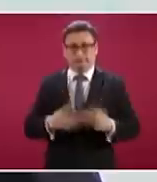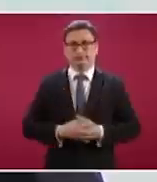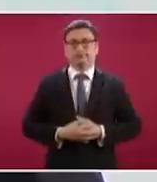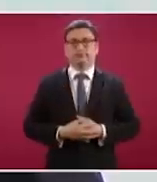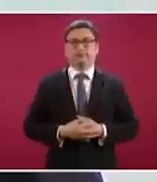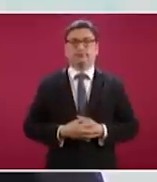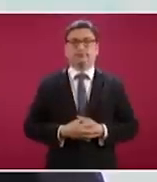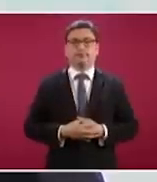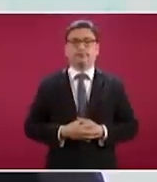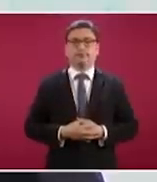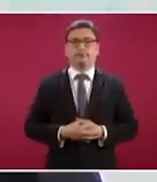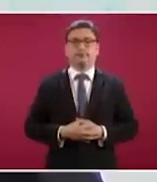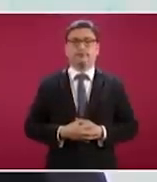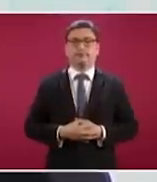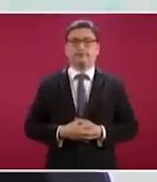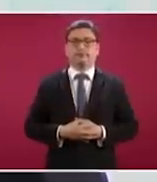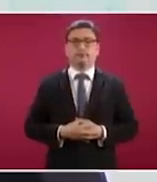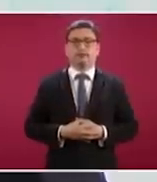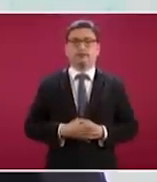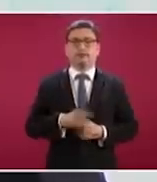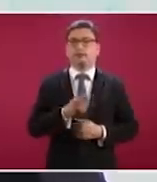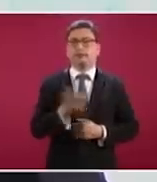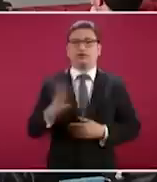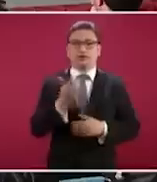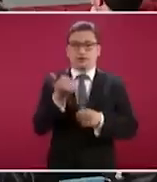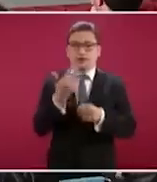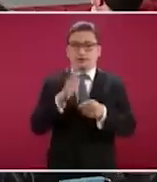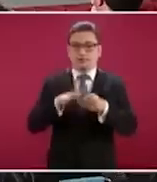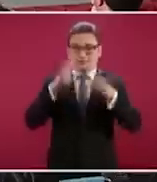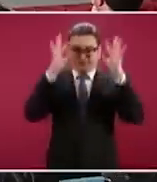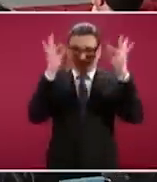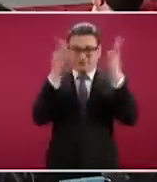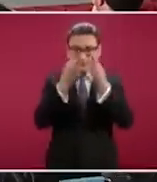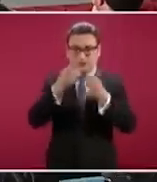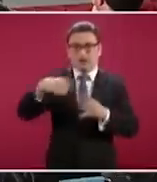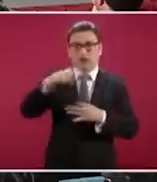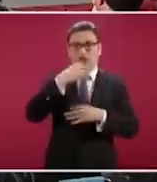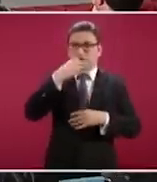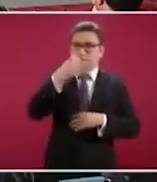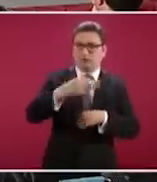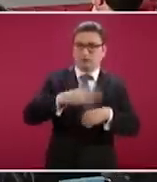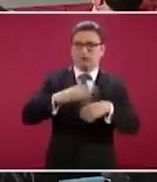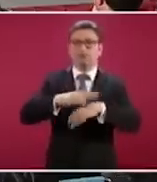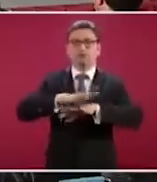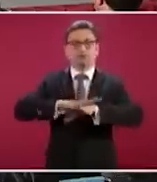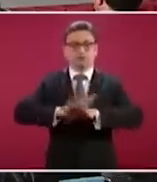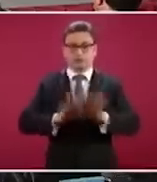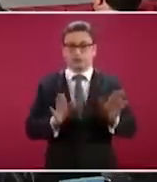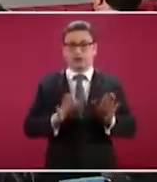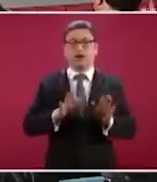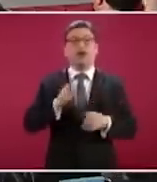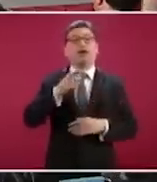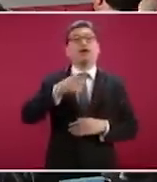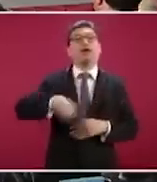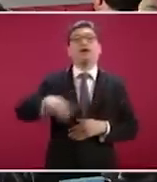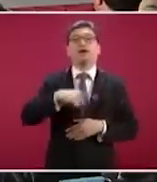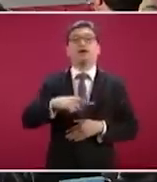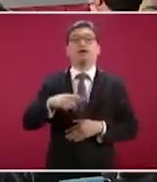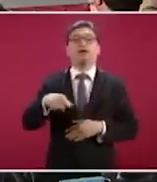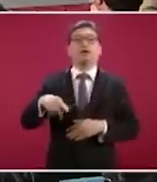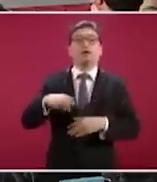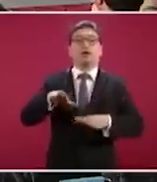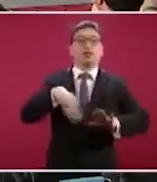que se les ha notificado a los administradores y a todo el personal de aduanas que habrá cero tolerancia